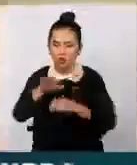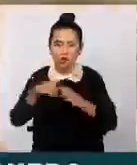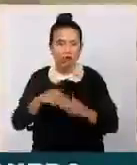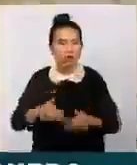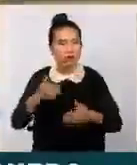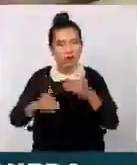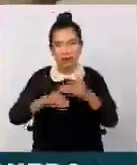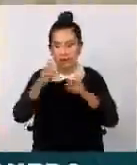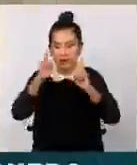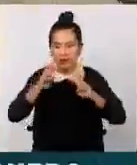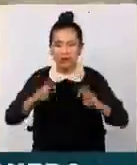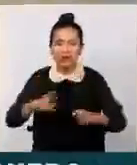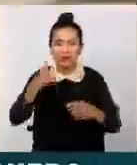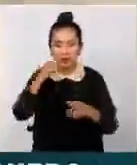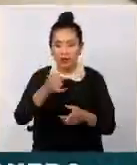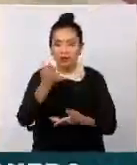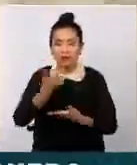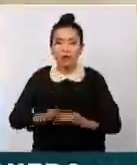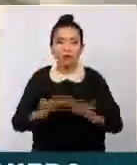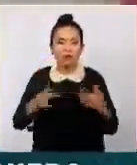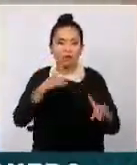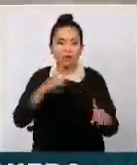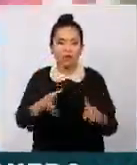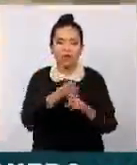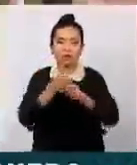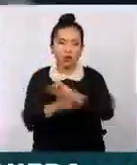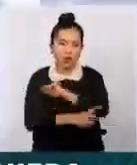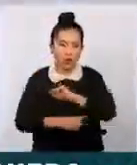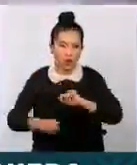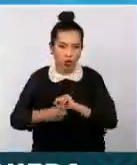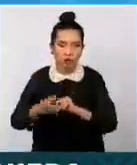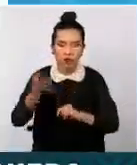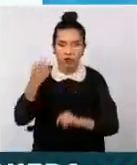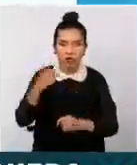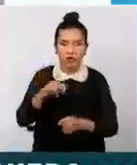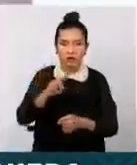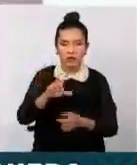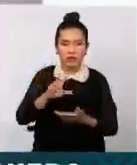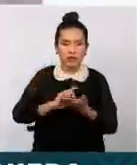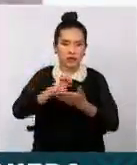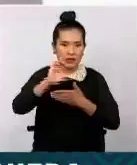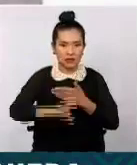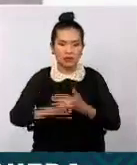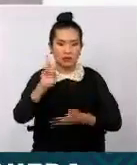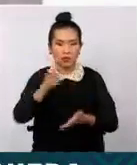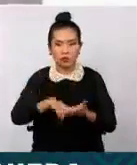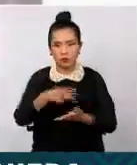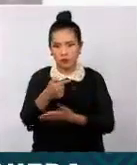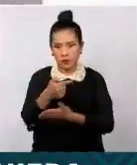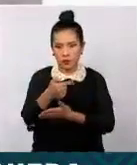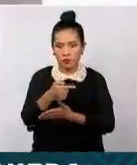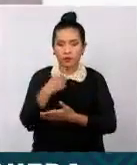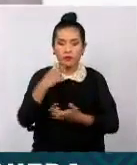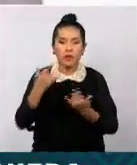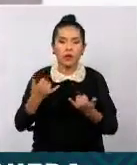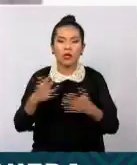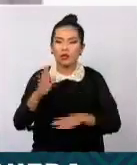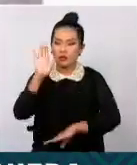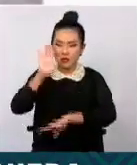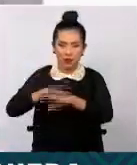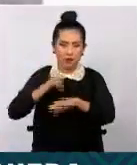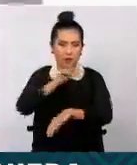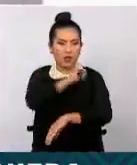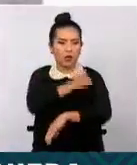con el paradero de la bebé que fue raptada el pasado 23 de diciembre de 2021. Nosotros hacemos un llamado al comandante general de la